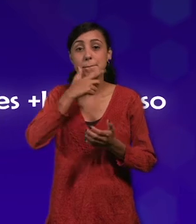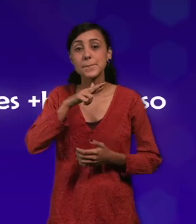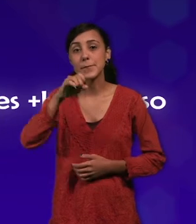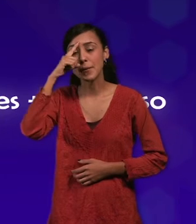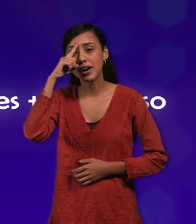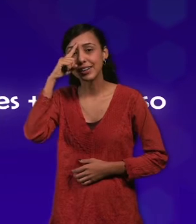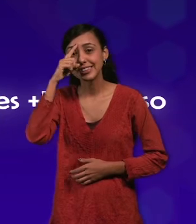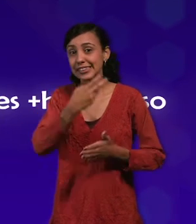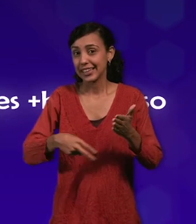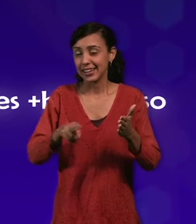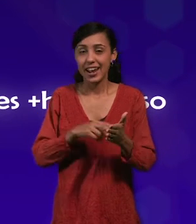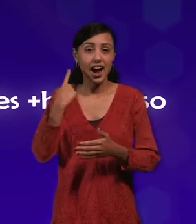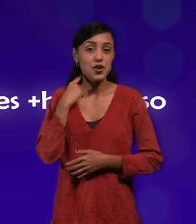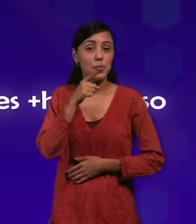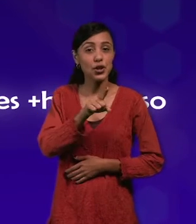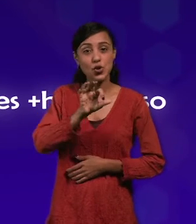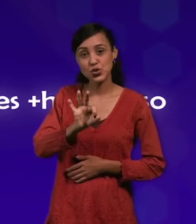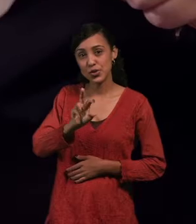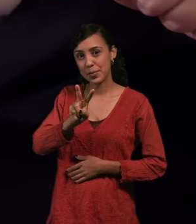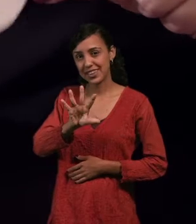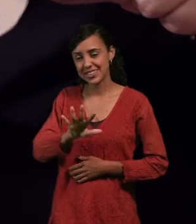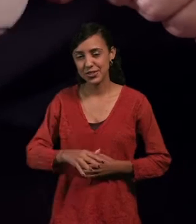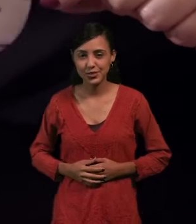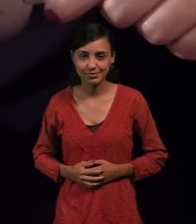en Gran Bretaña en 1825.